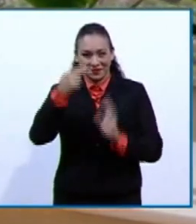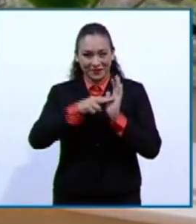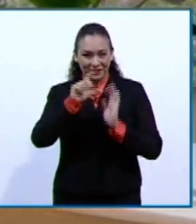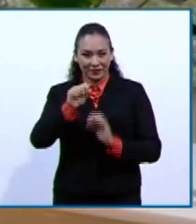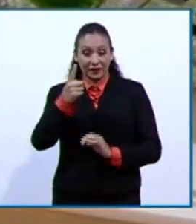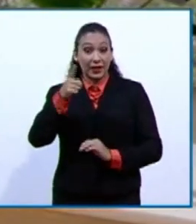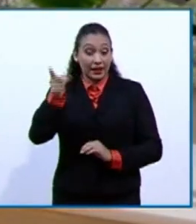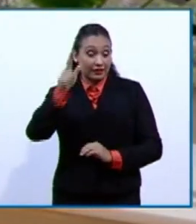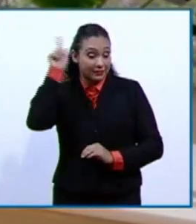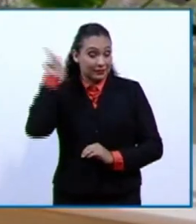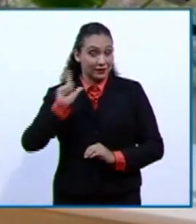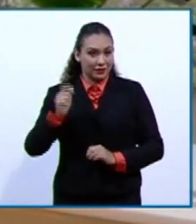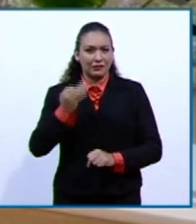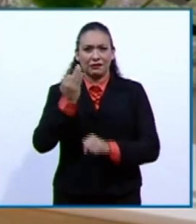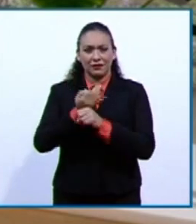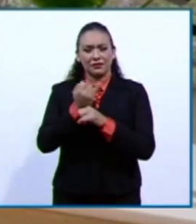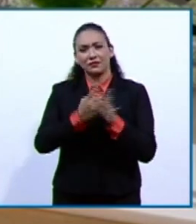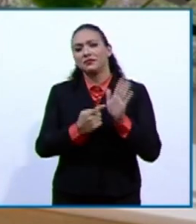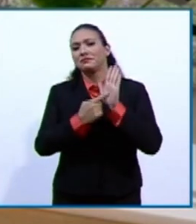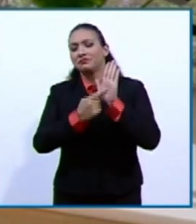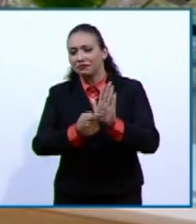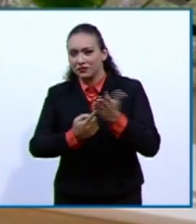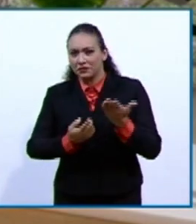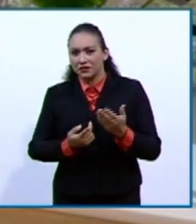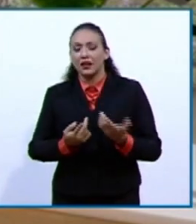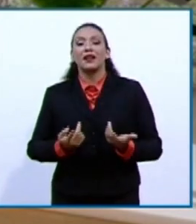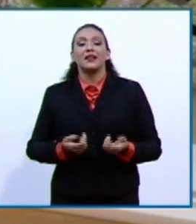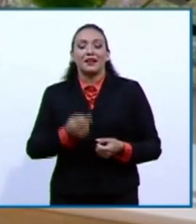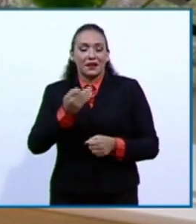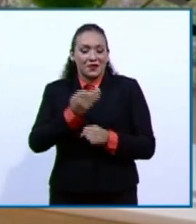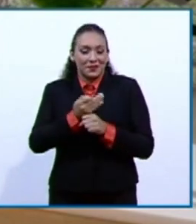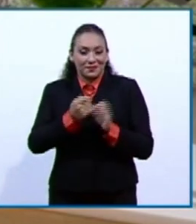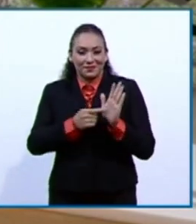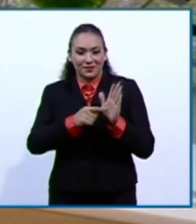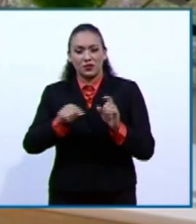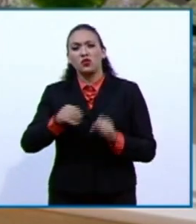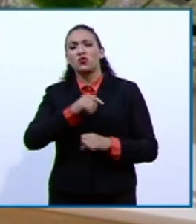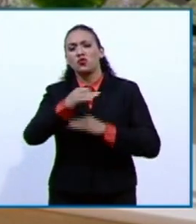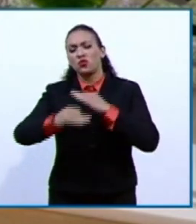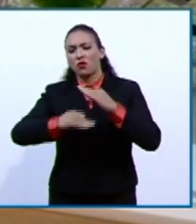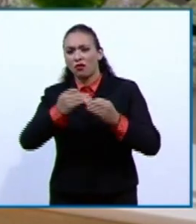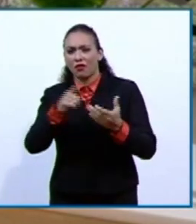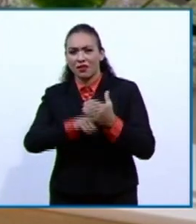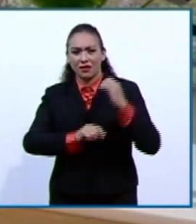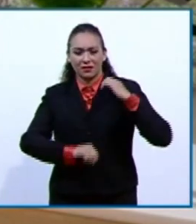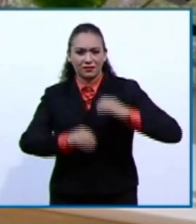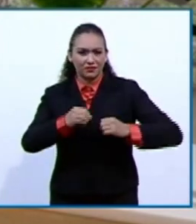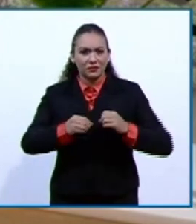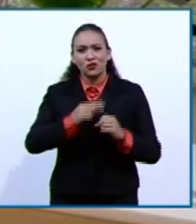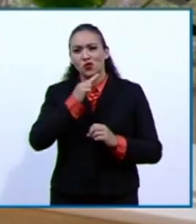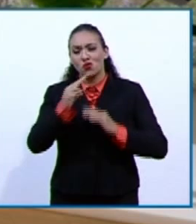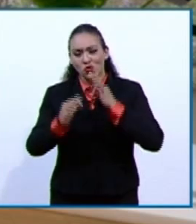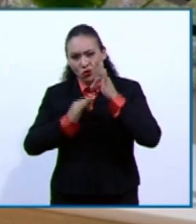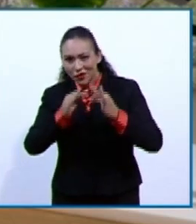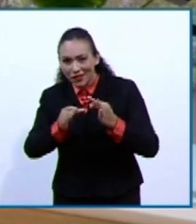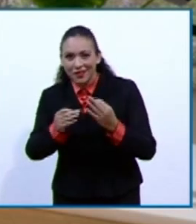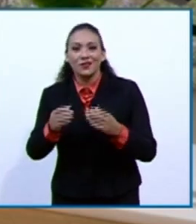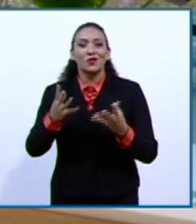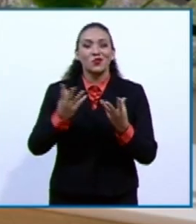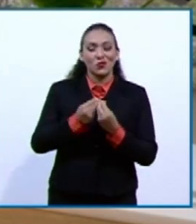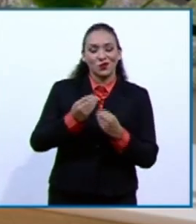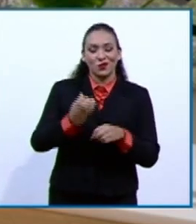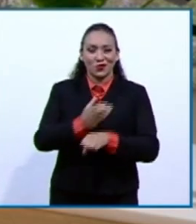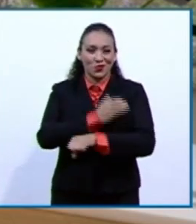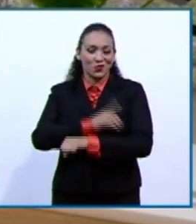Soy Lorena Sánchez Cabrera y en los próximos minutos tendré el gusto de presentarle la información más reciente del Poder Judicial de la Federación, junto a